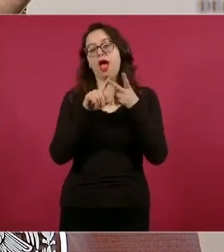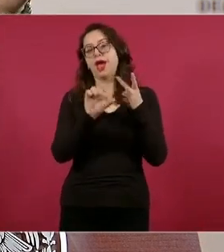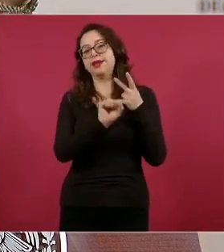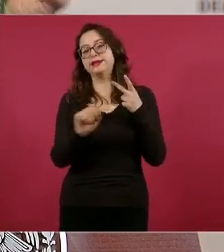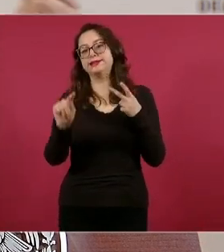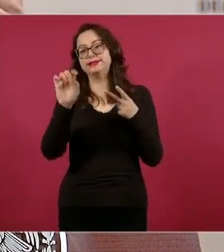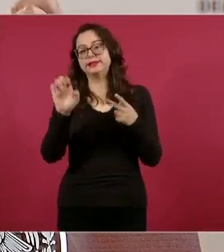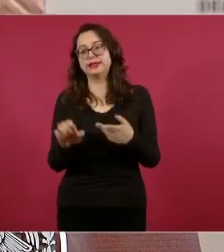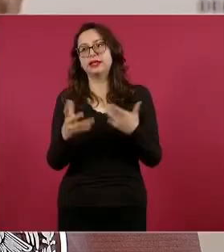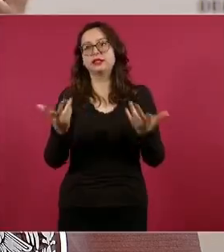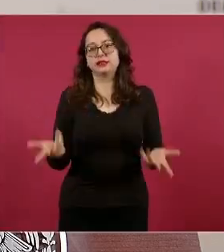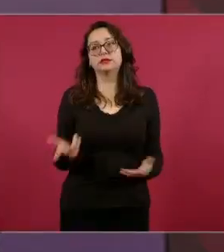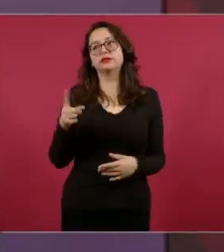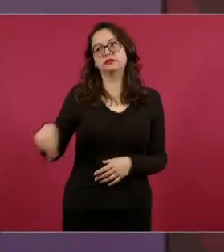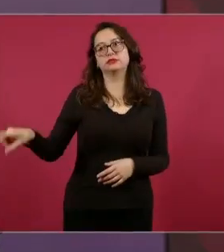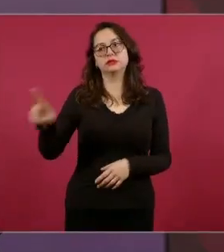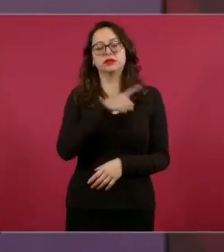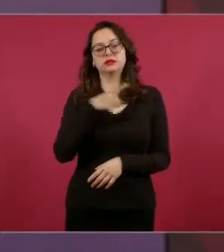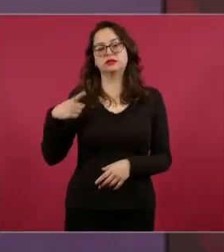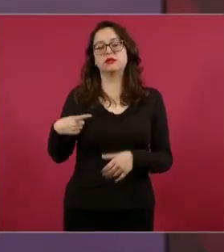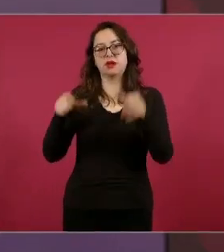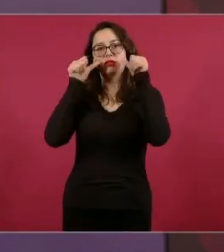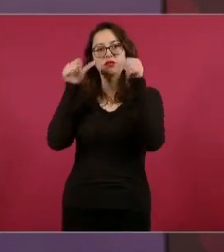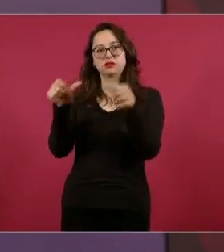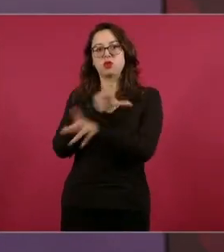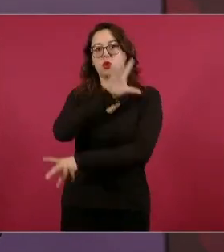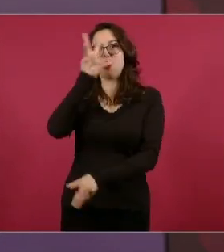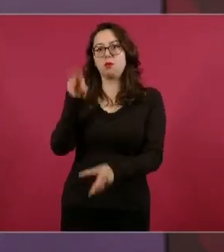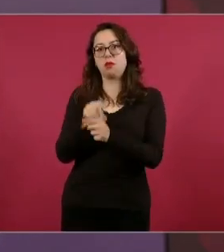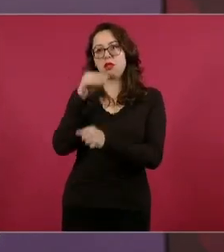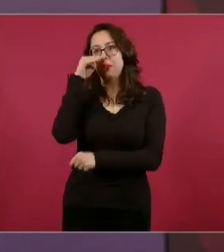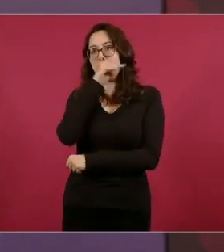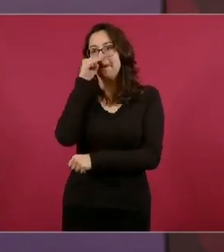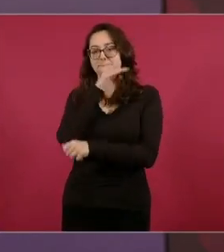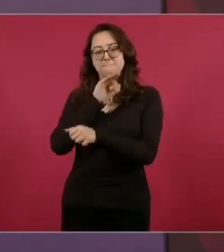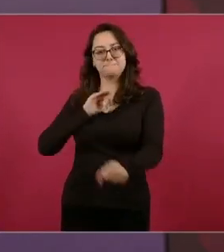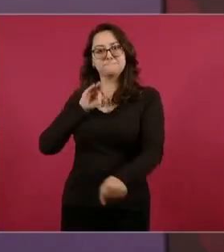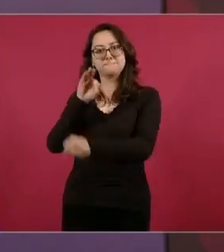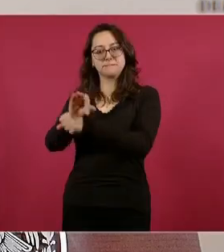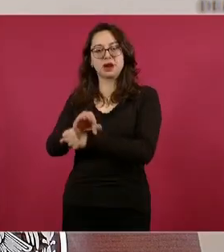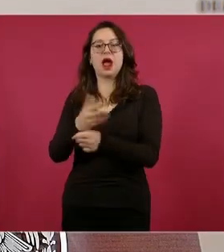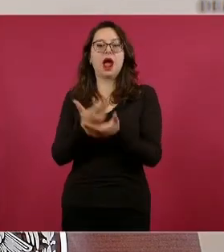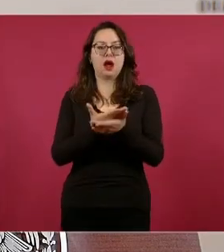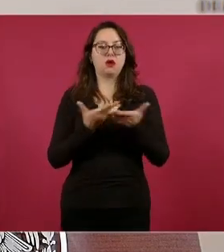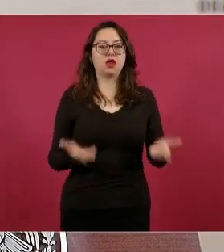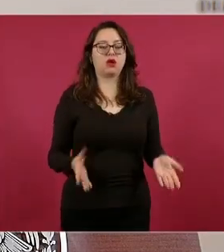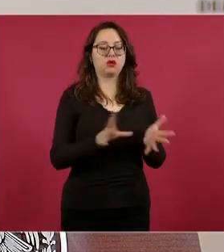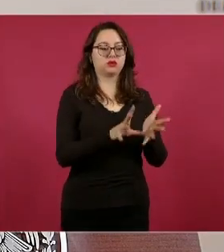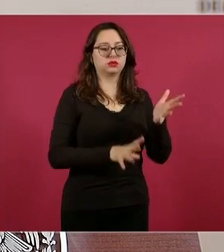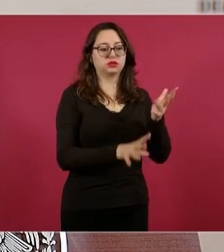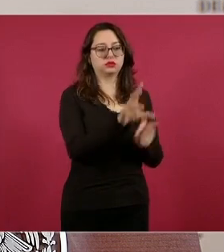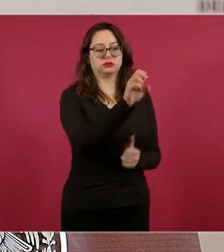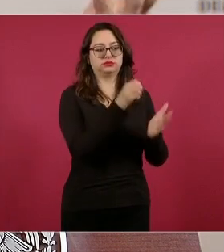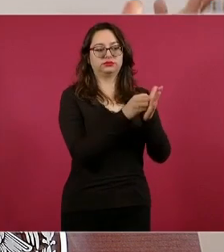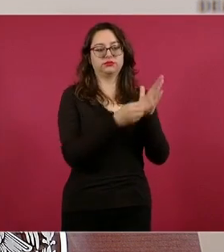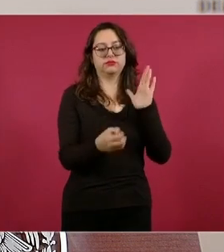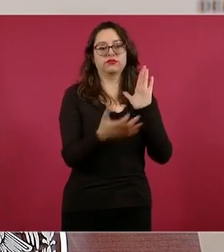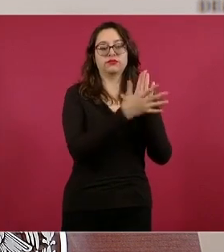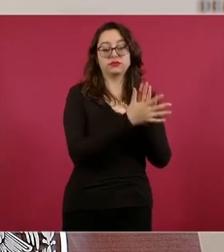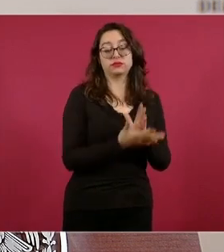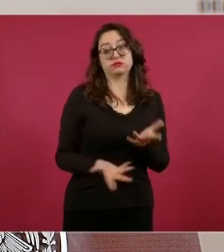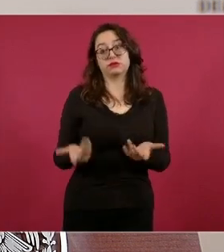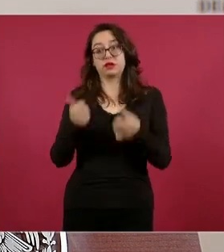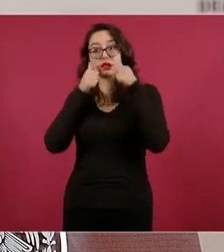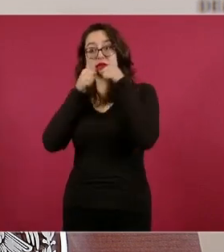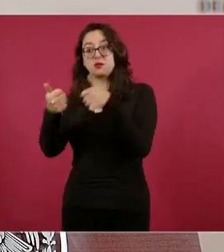esta atención médica integral, gratuita, que incluye atenciones quirúrgicas,